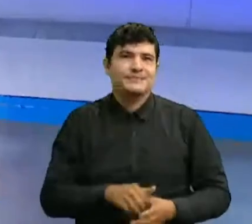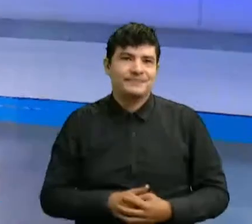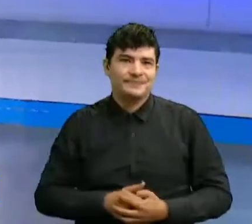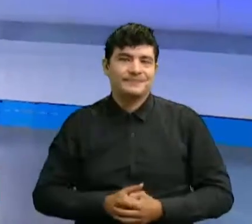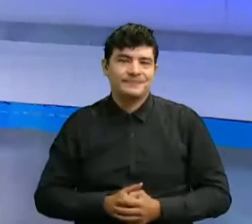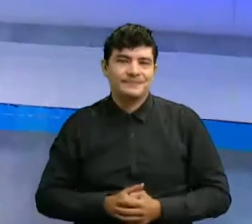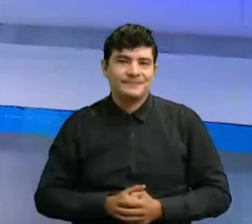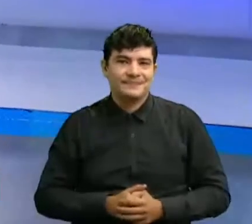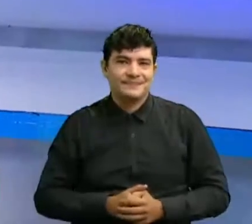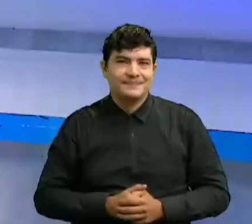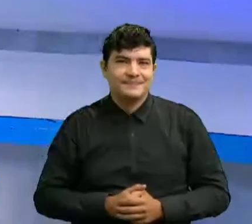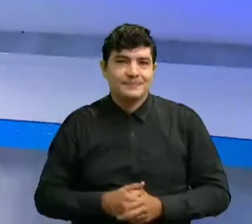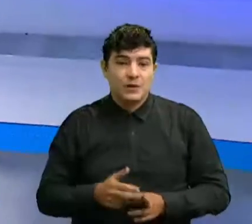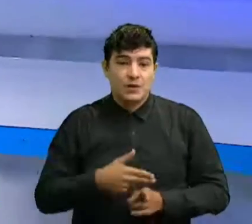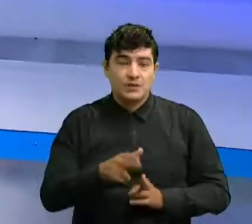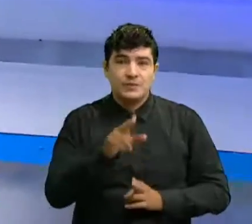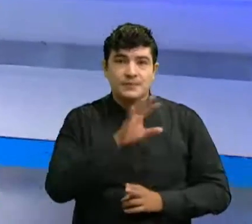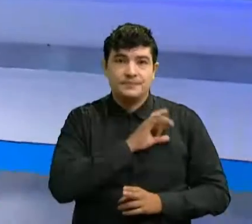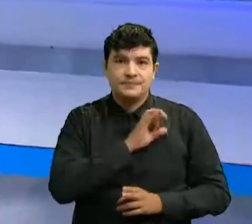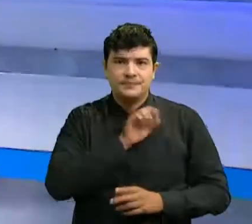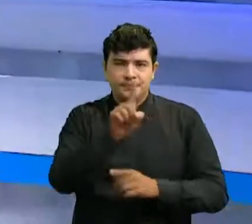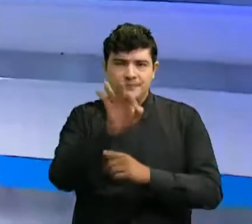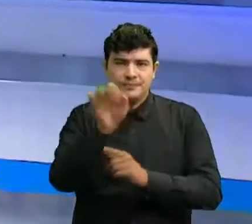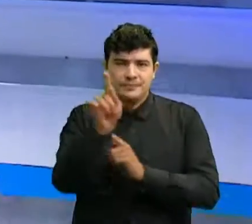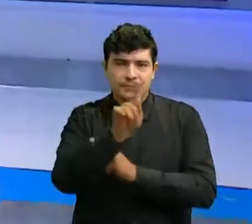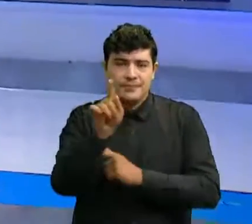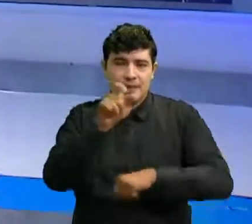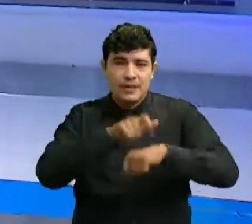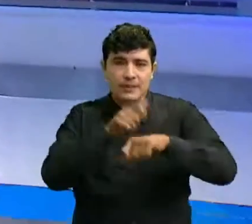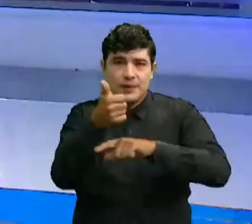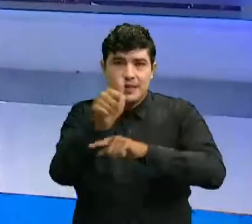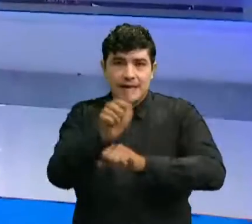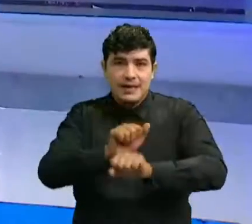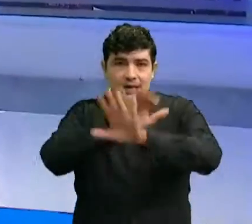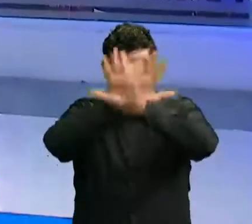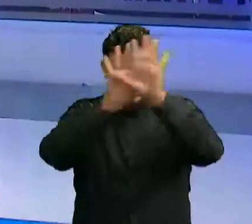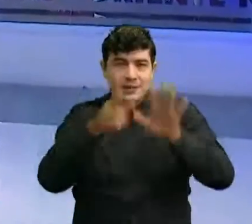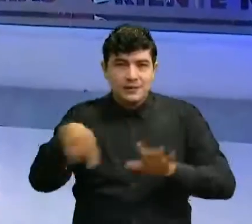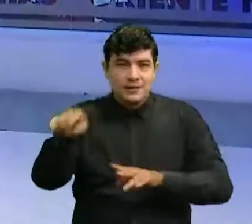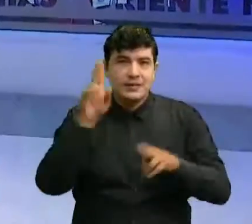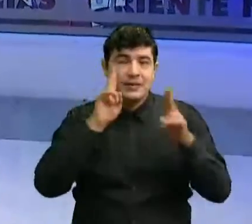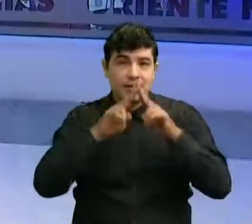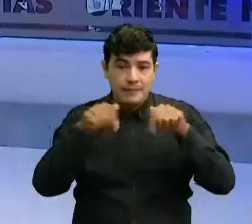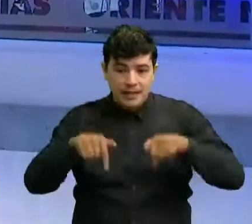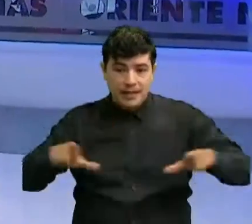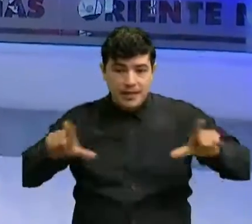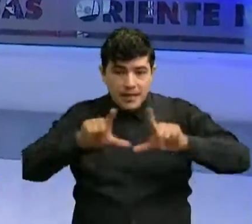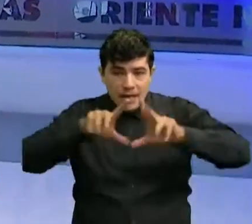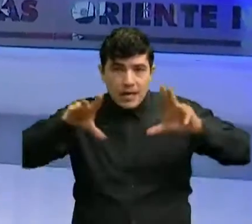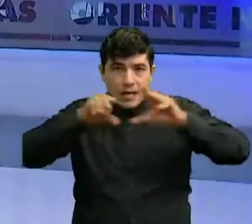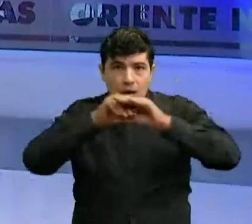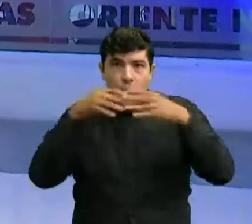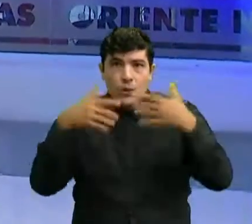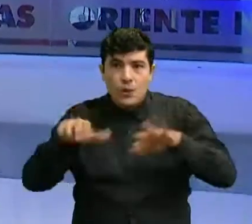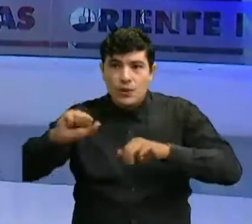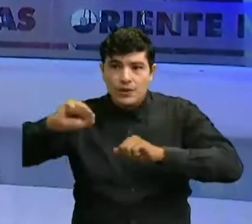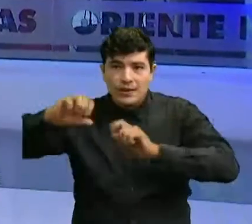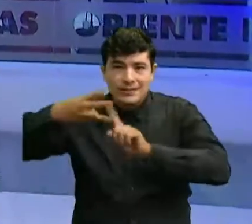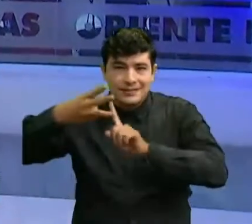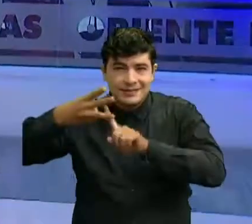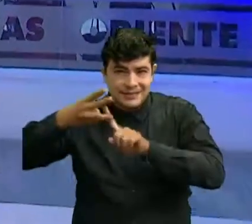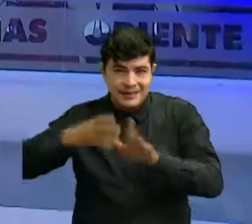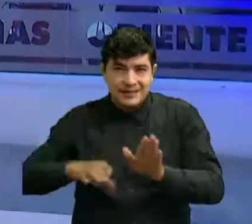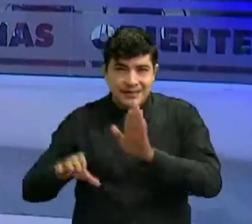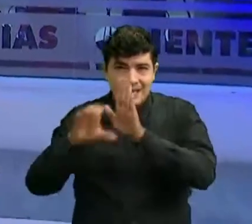Muy bien, y este próximo sábado 13 de febrero a las 10 de la mañana, ustedes no pueden dejar de sintonizar el Canal Tro porque llega el tercer capítulo de